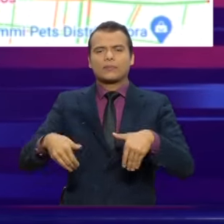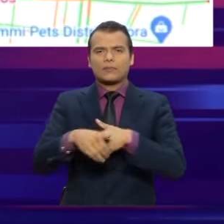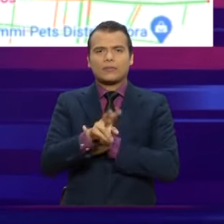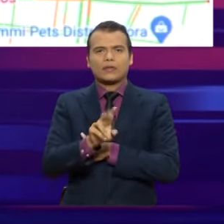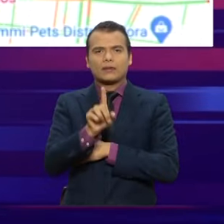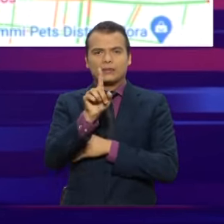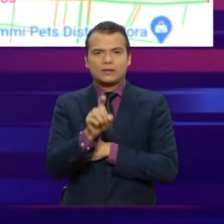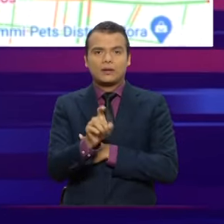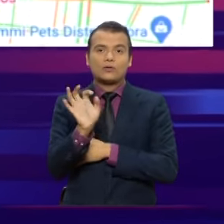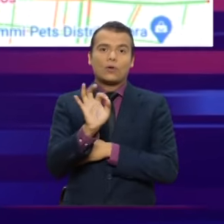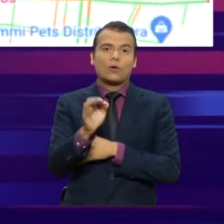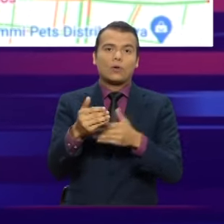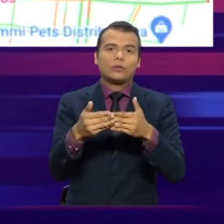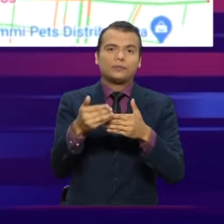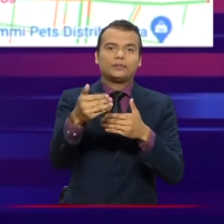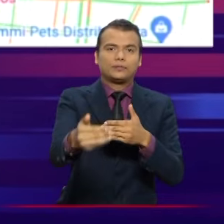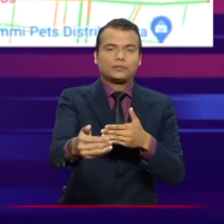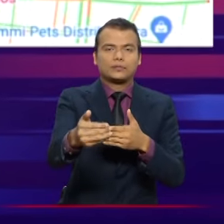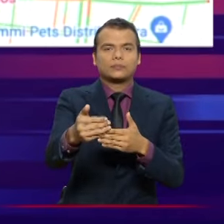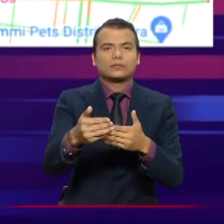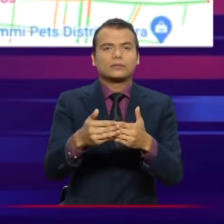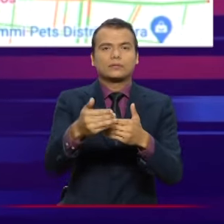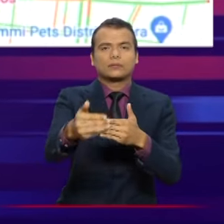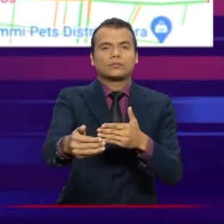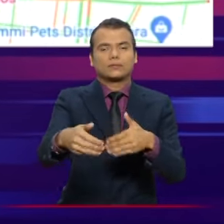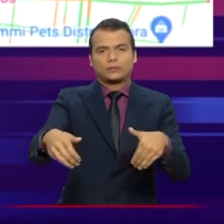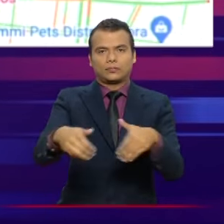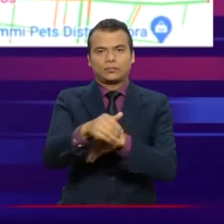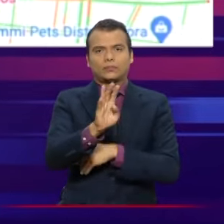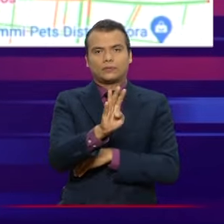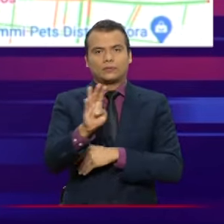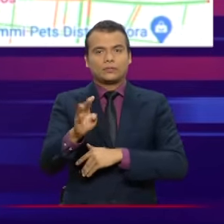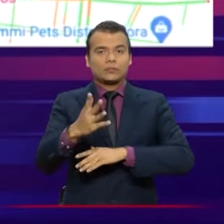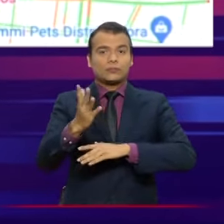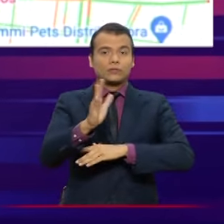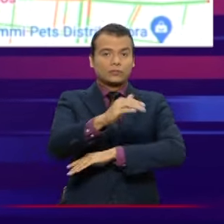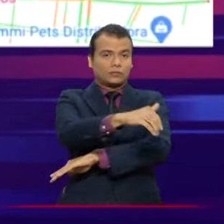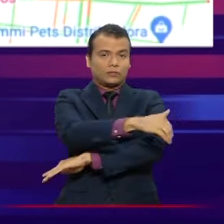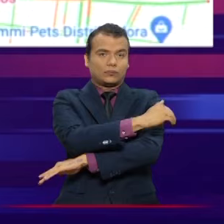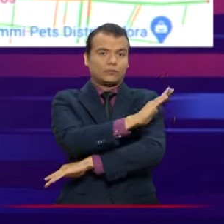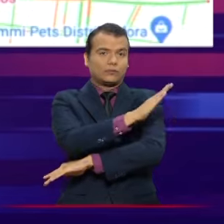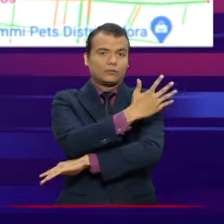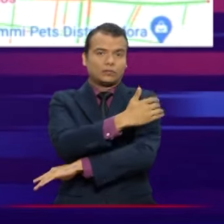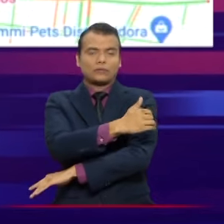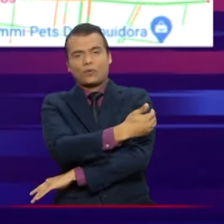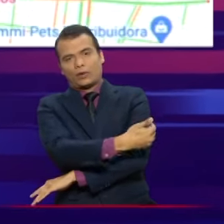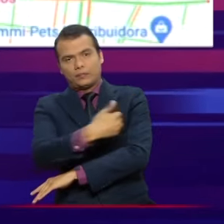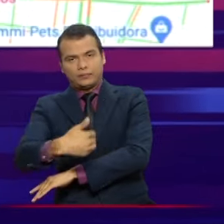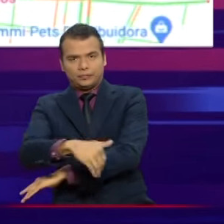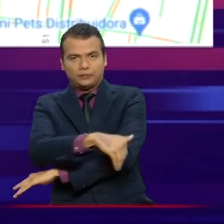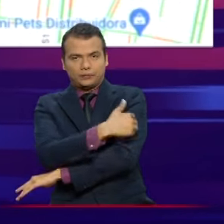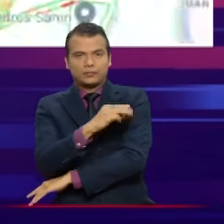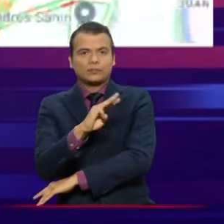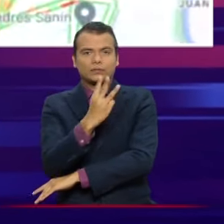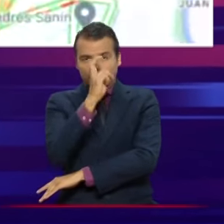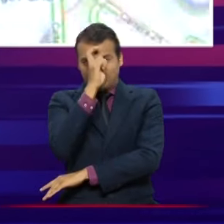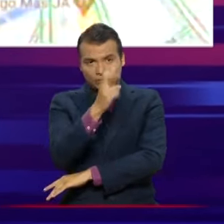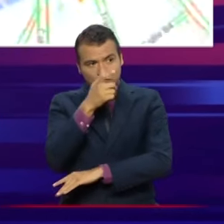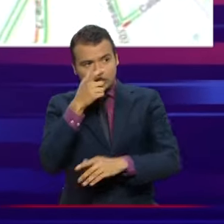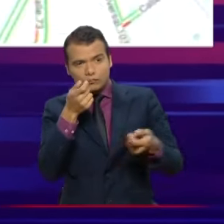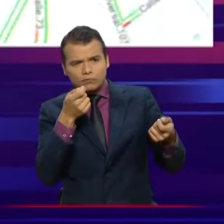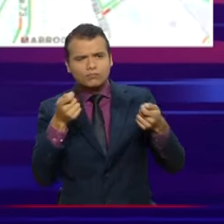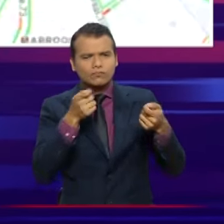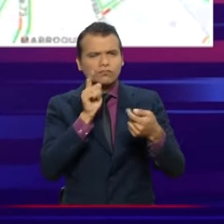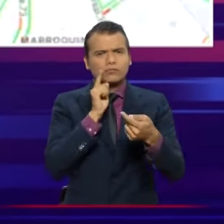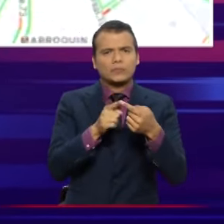calle 44. Se está regulando tanto en la carrera quinta como en la avenida tercera norte para darle mayor fluidez a este sector. No